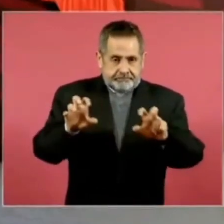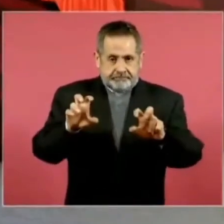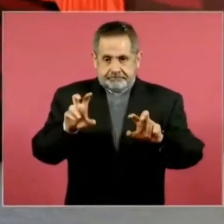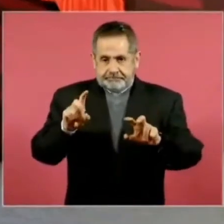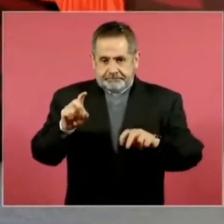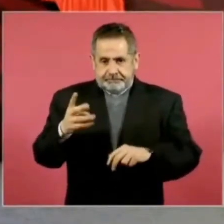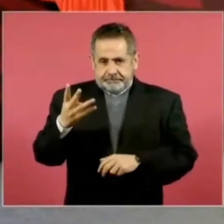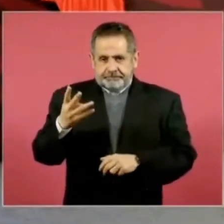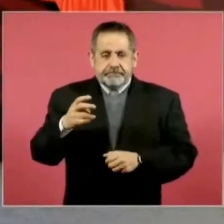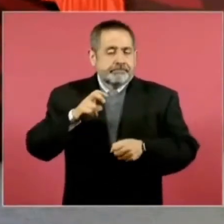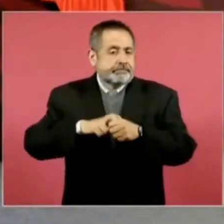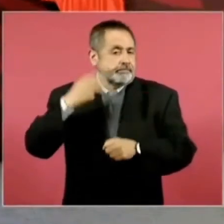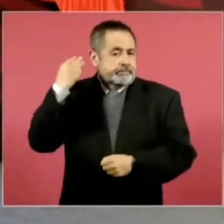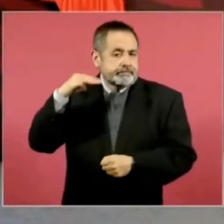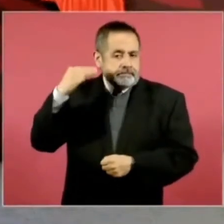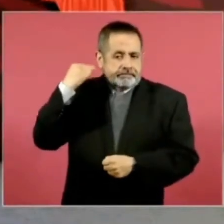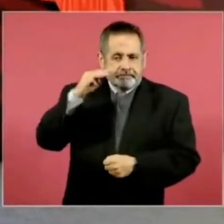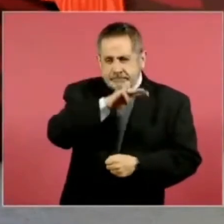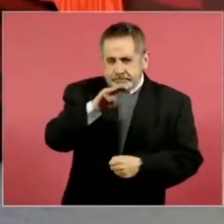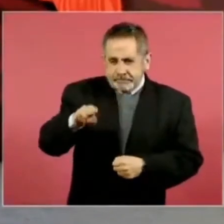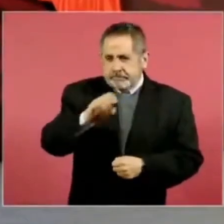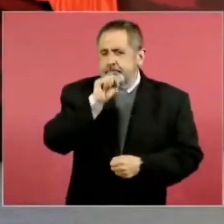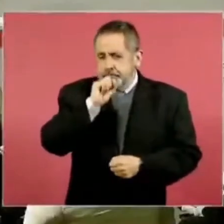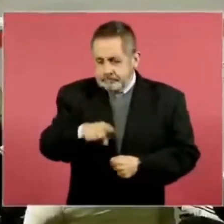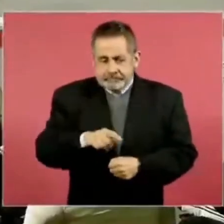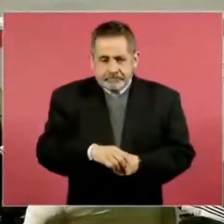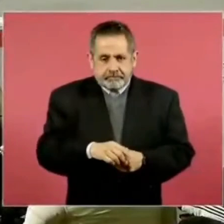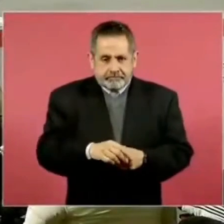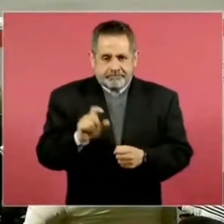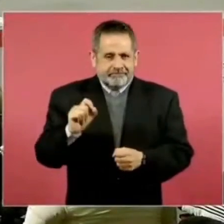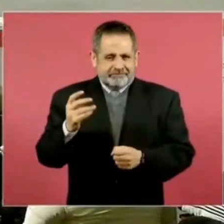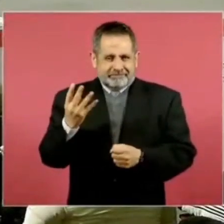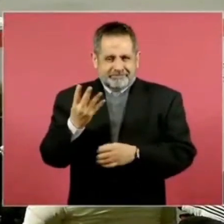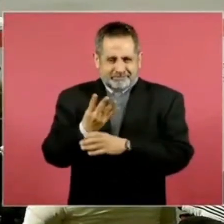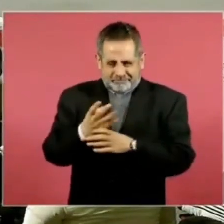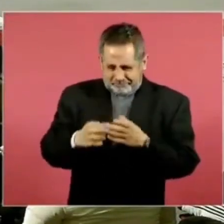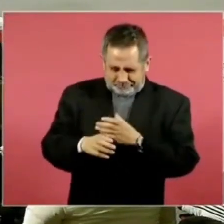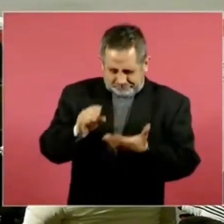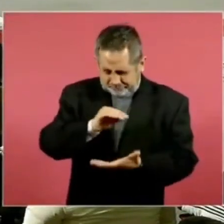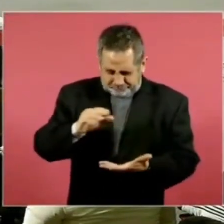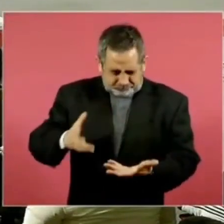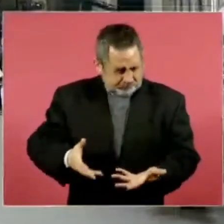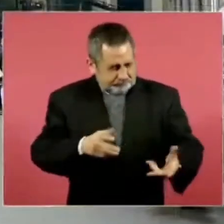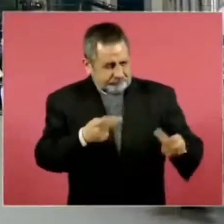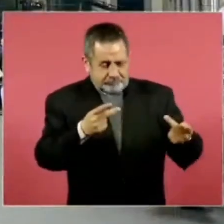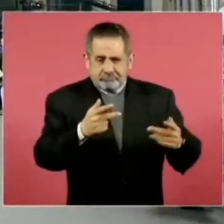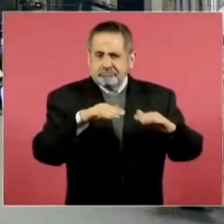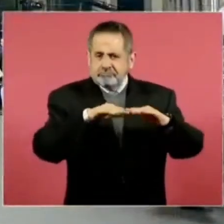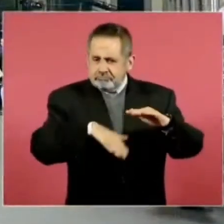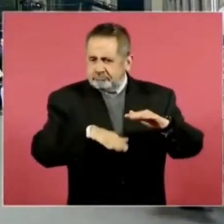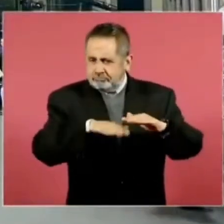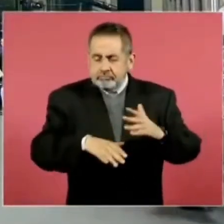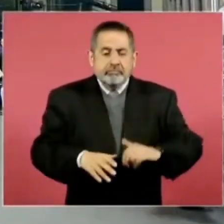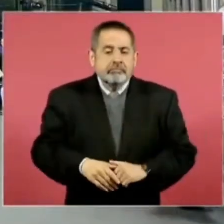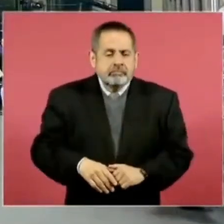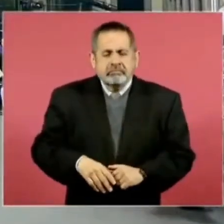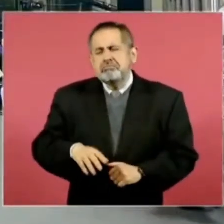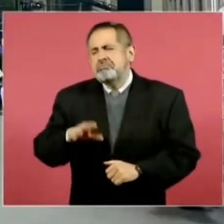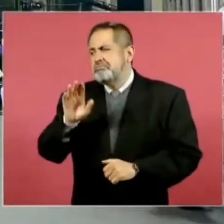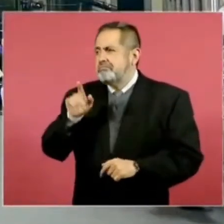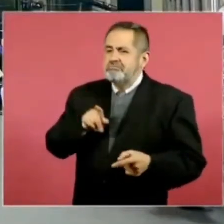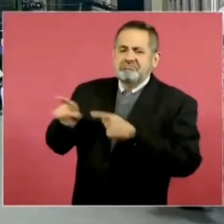834 en Morelia, la canasta. Y dicen, sí, pero es que son productos